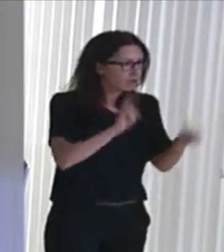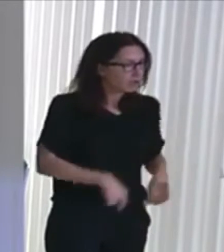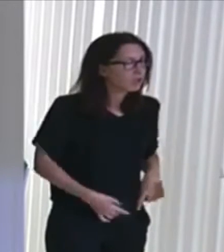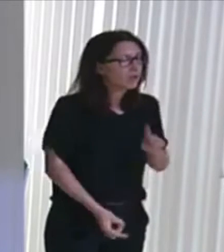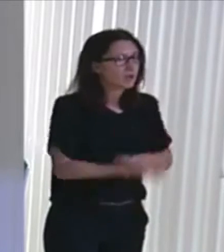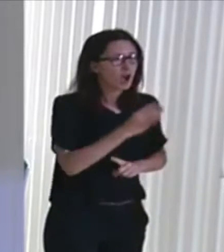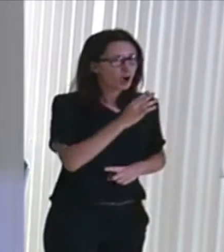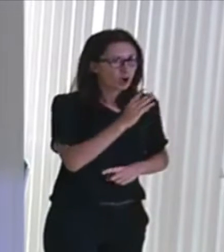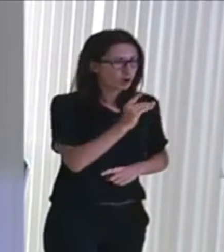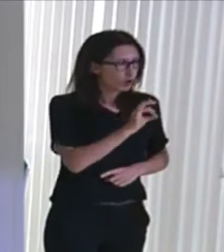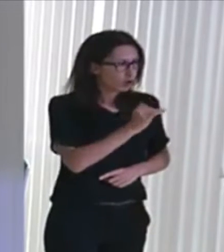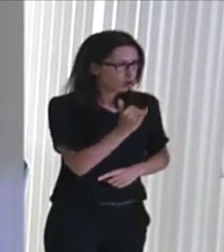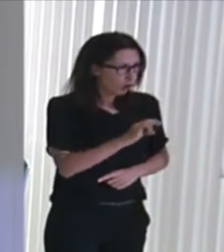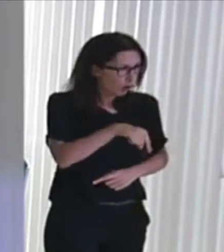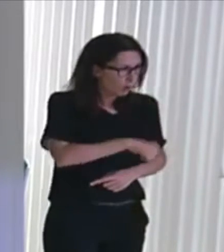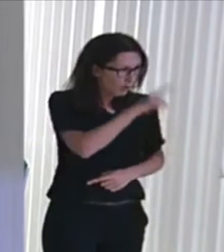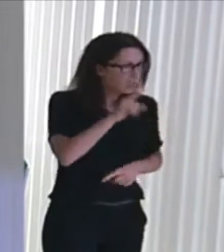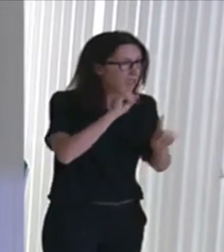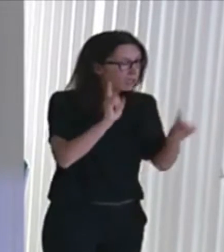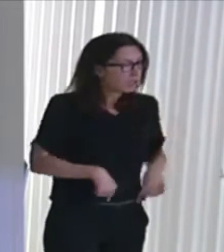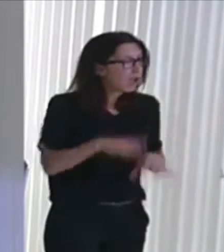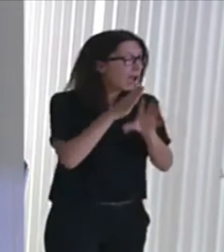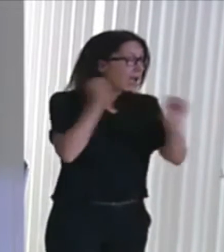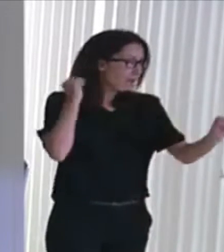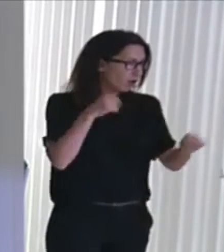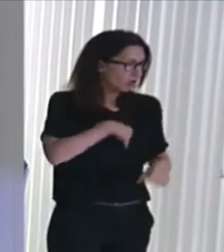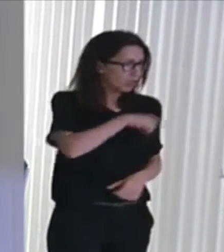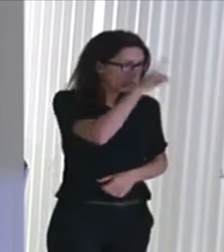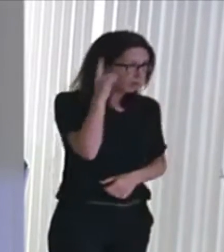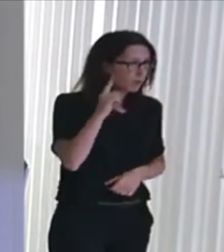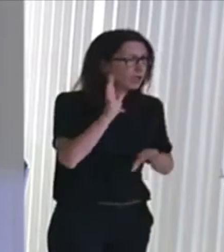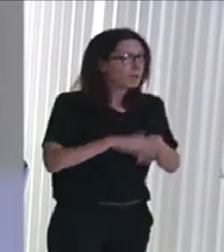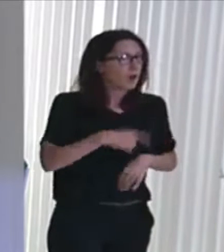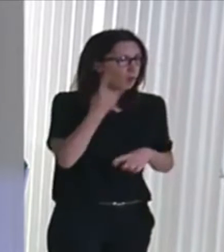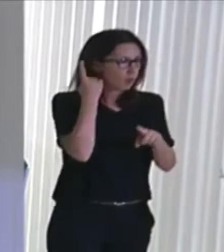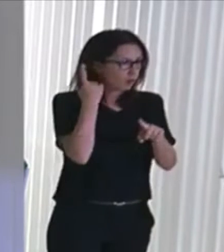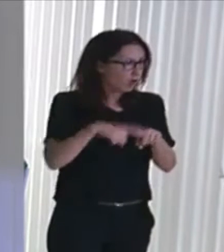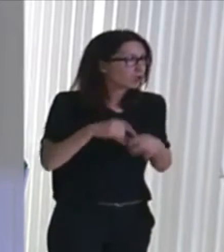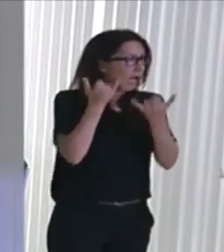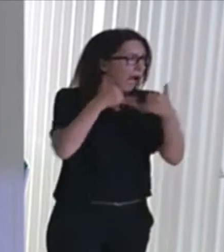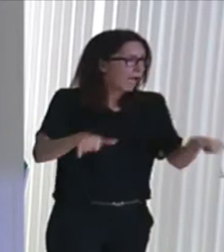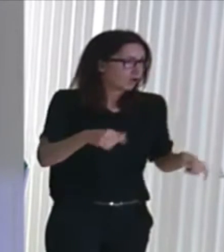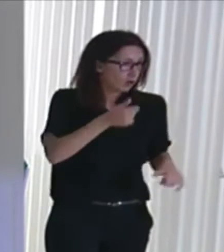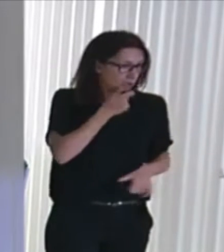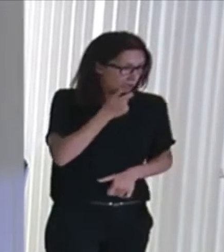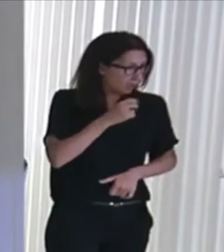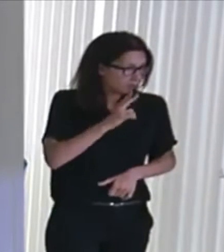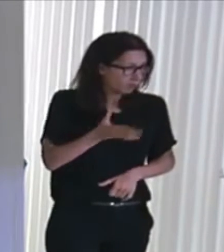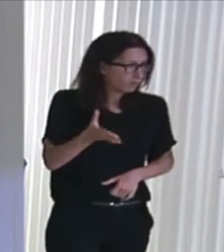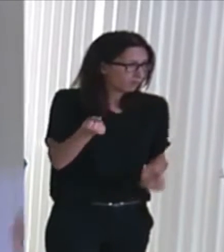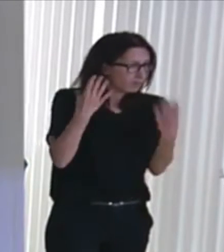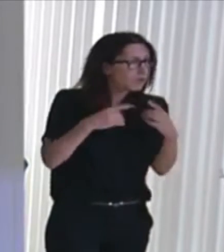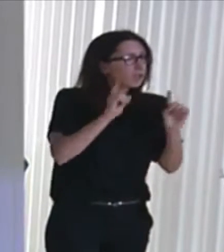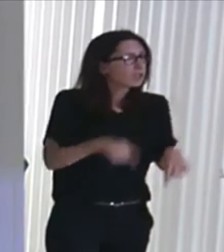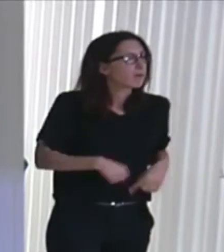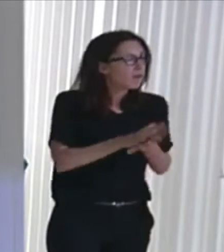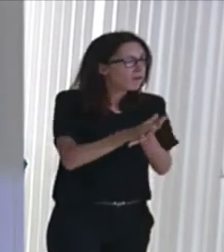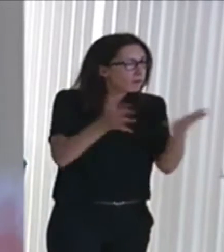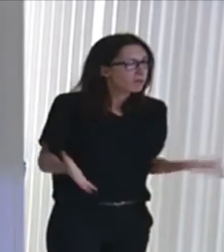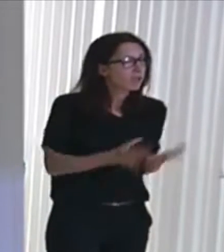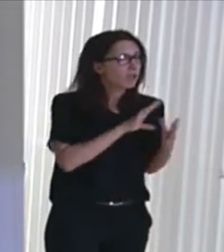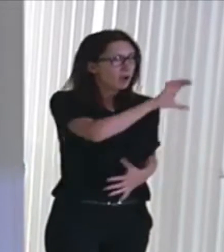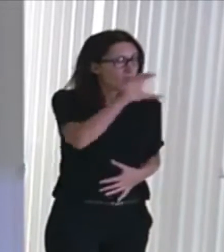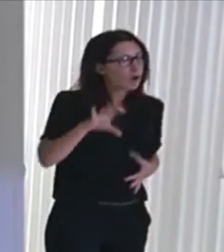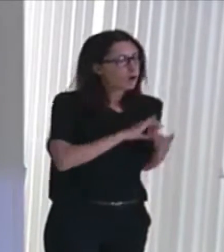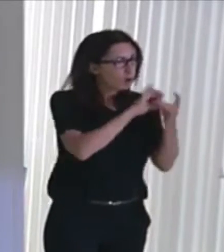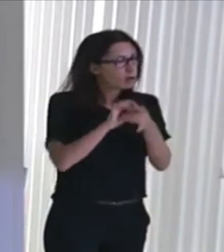Dojo Madrid, es embajadora para España en International Women's Entrepreneurship Day, promovido por Naciones Unidas, colabora con el proyecto